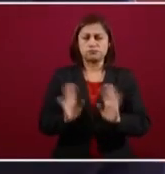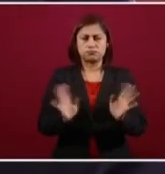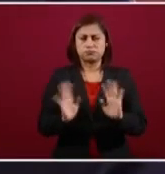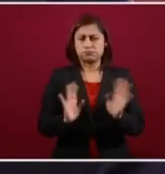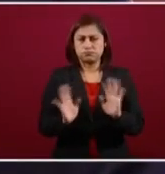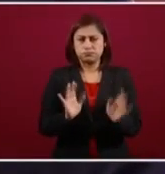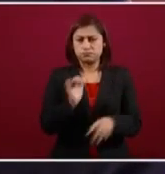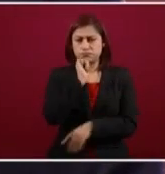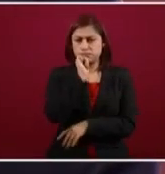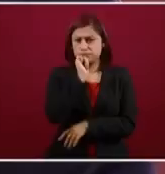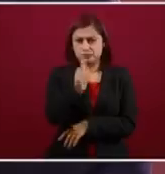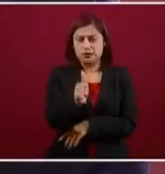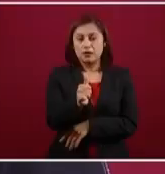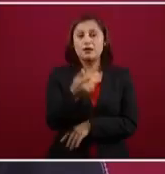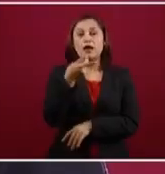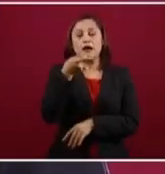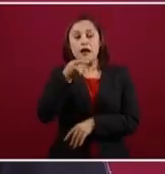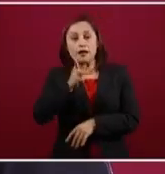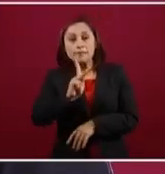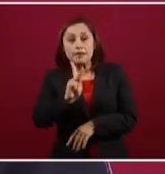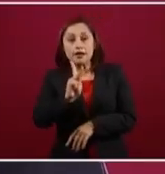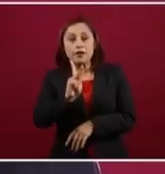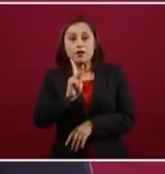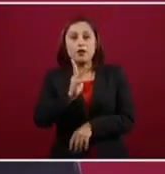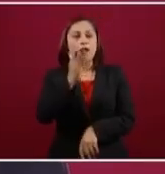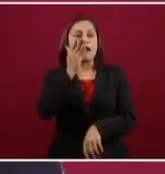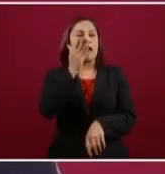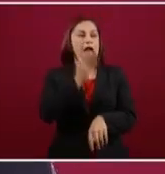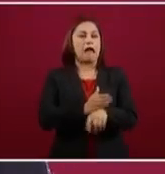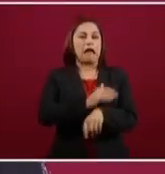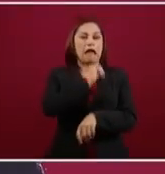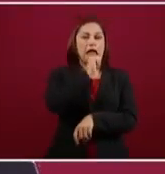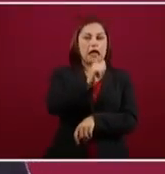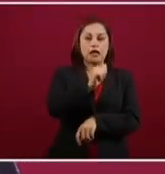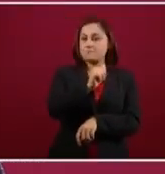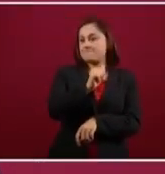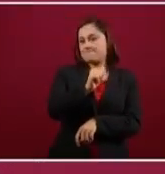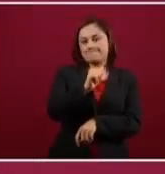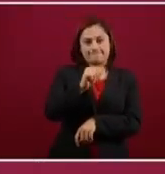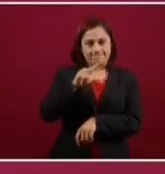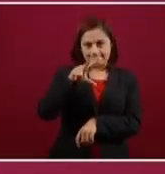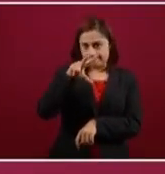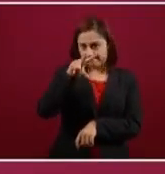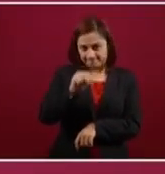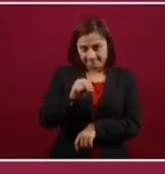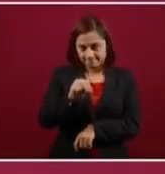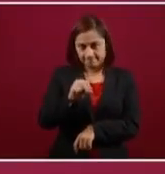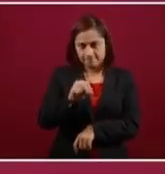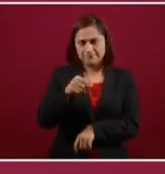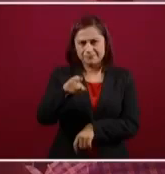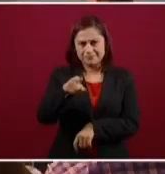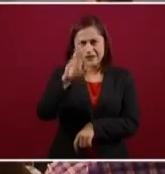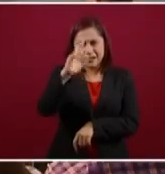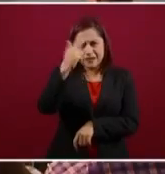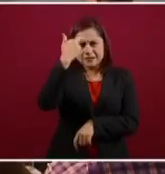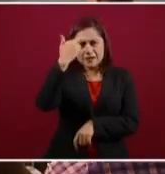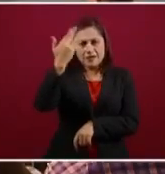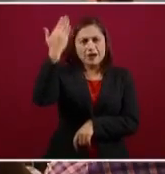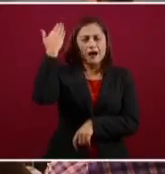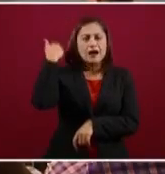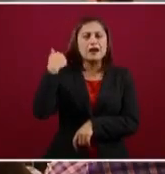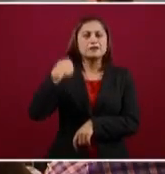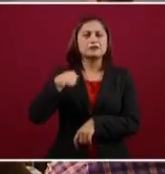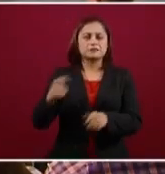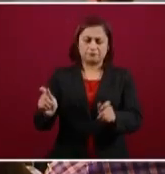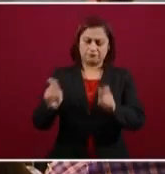tampoco hay impunidad. Si ustedes recuerdan, lo que dije en el discurso de toma de posición es